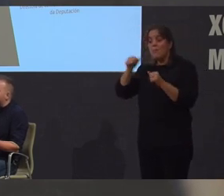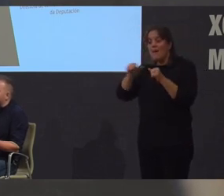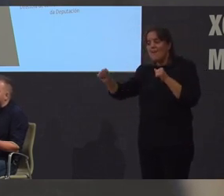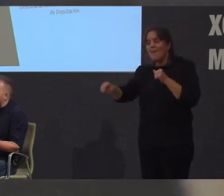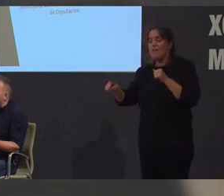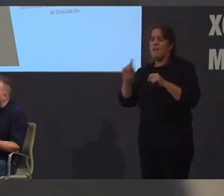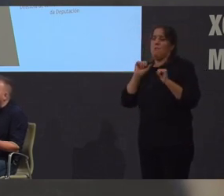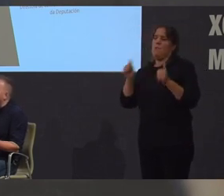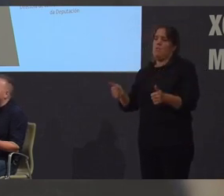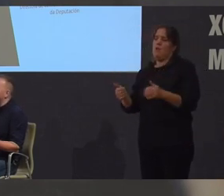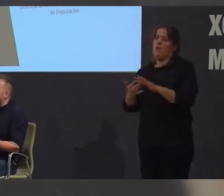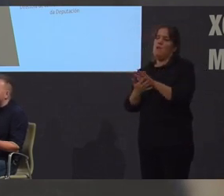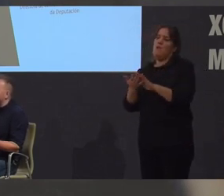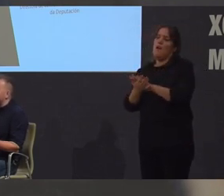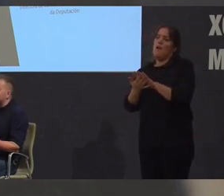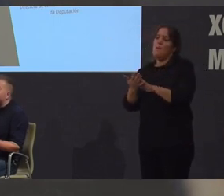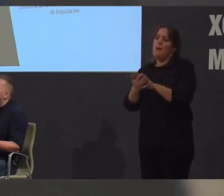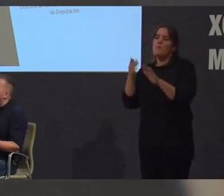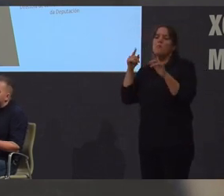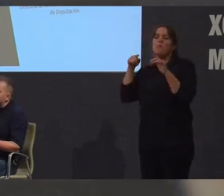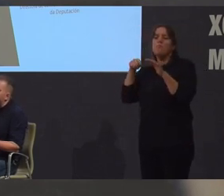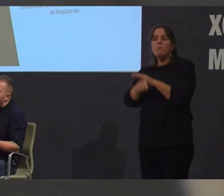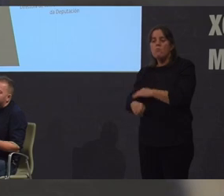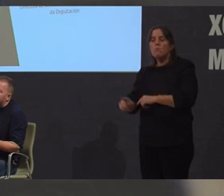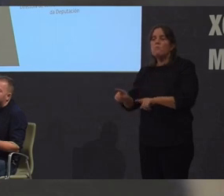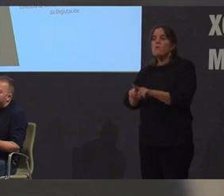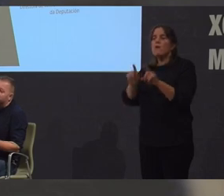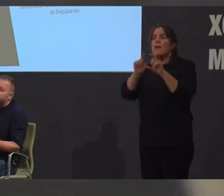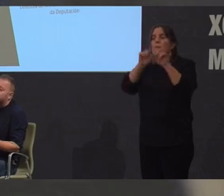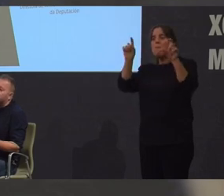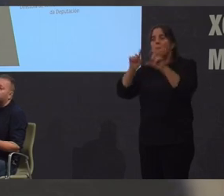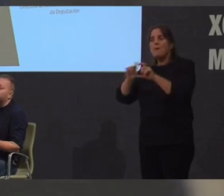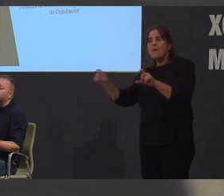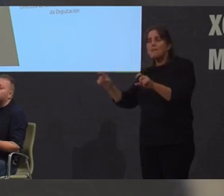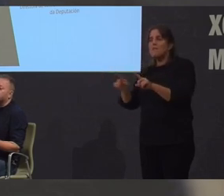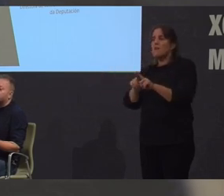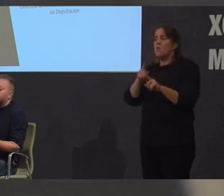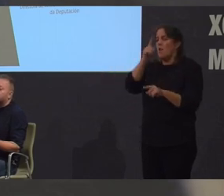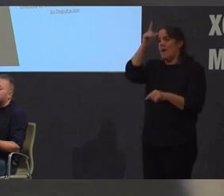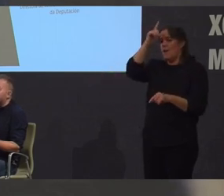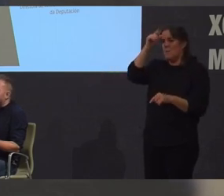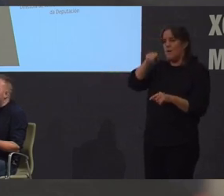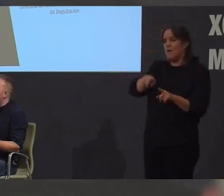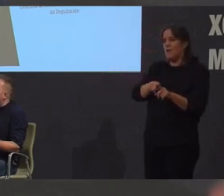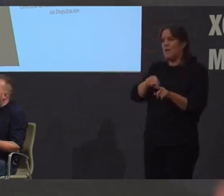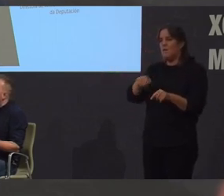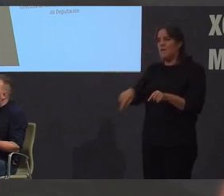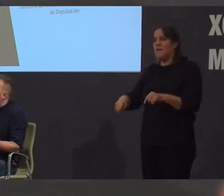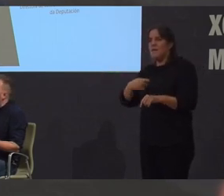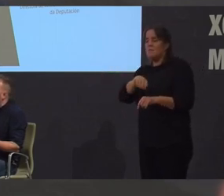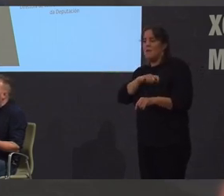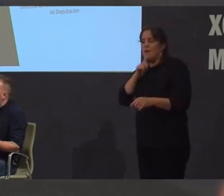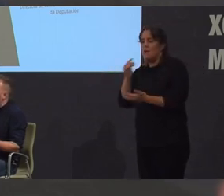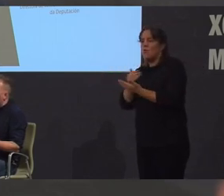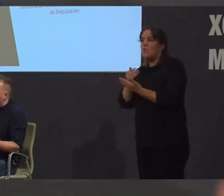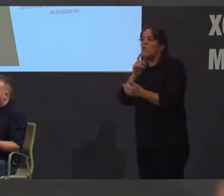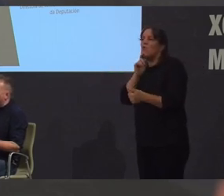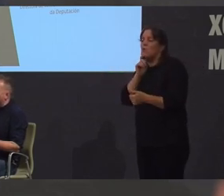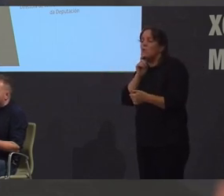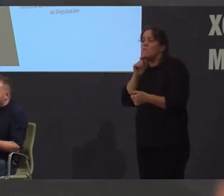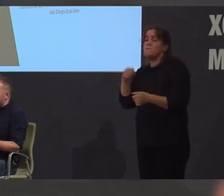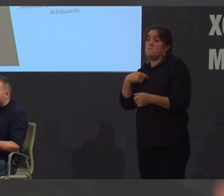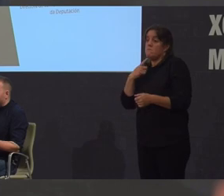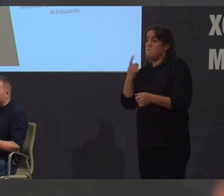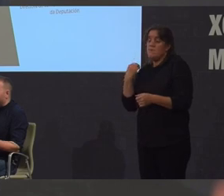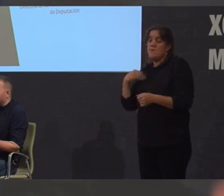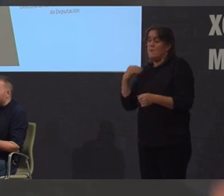poder hablar de estas empresas que, de la misma manera que las alemanas se lucraron con víctimas del nazismo, en España se lucraron con víctimas del